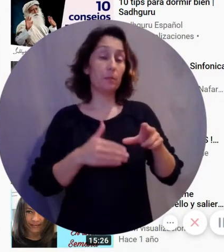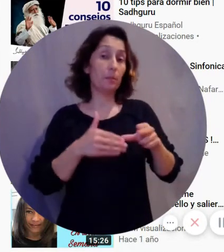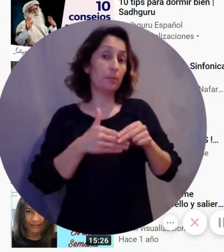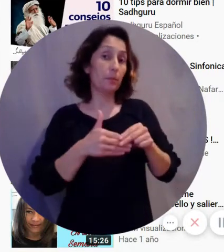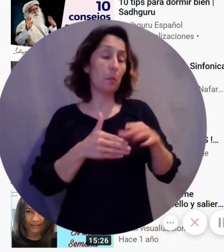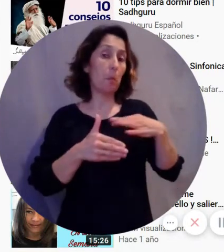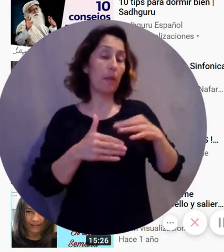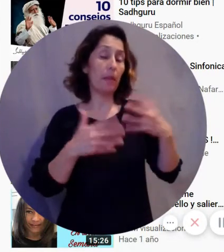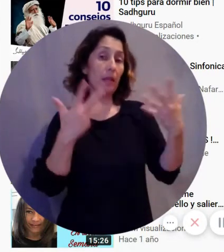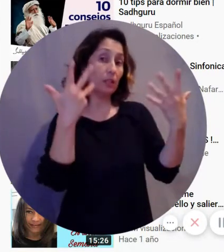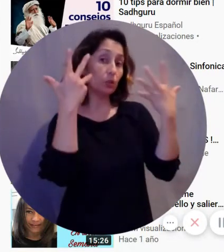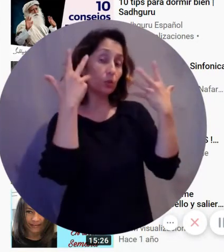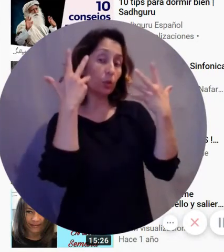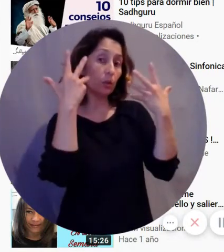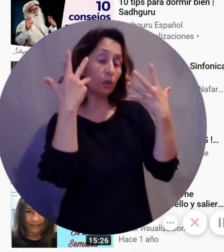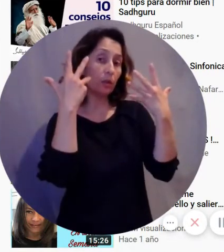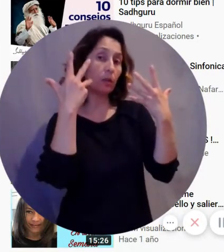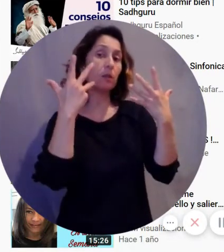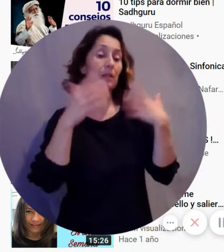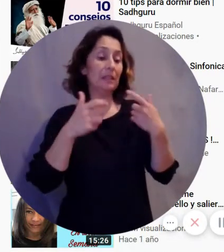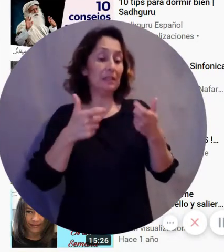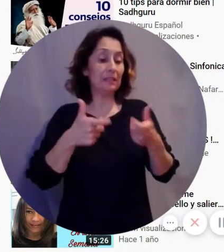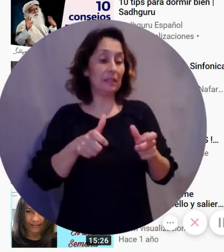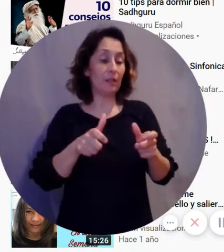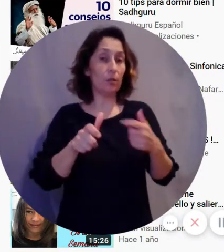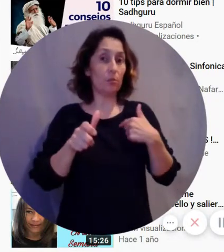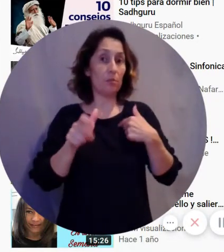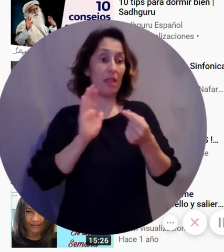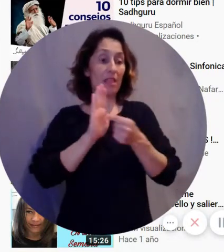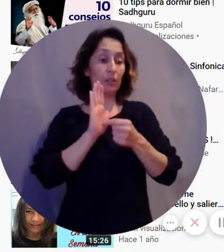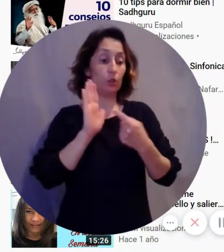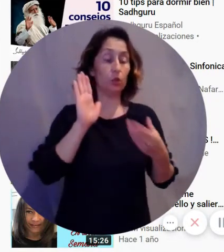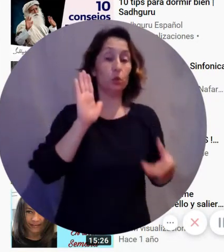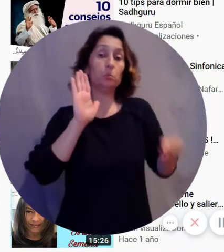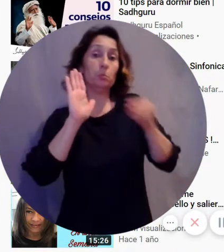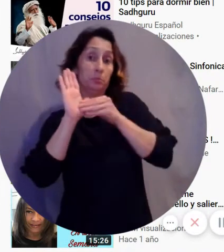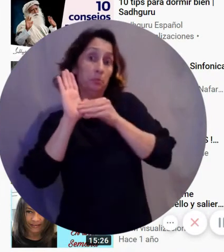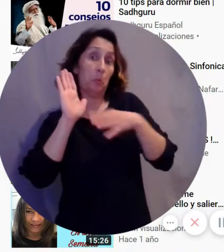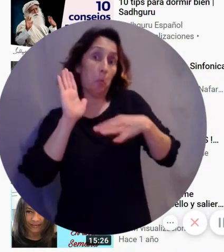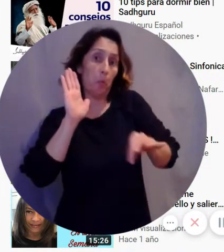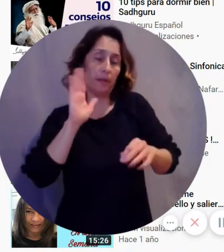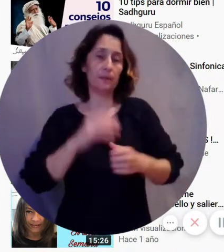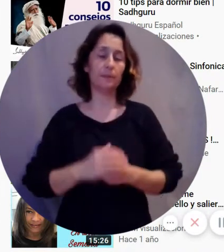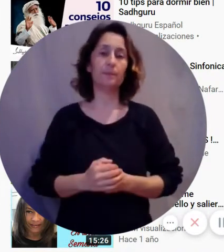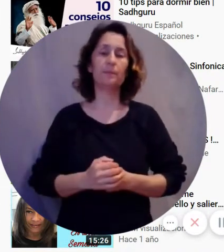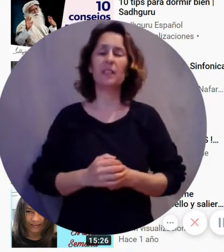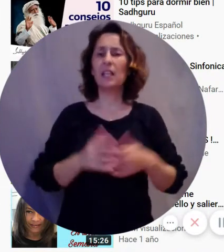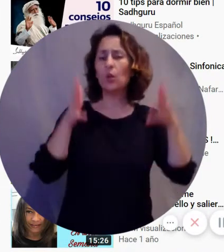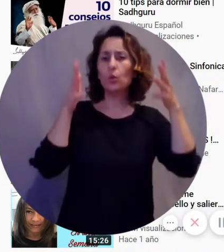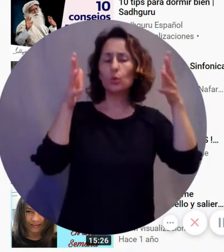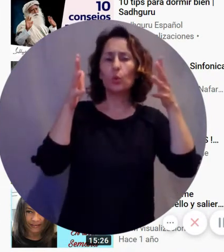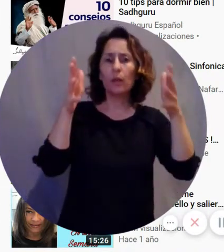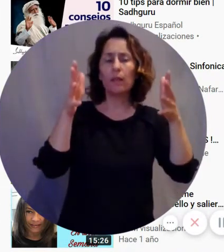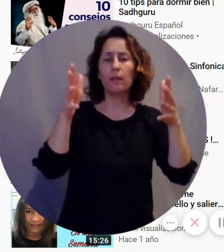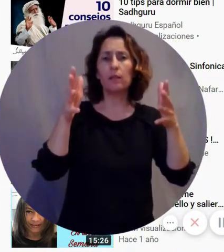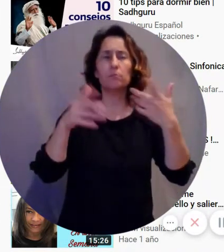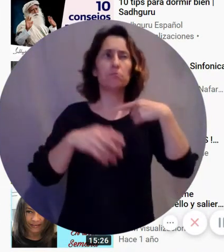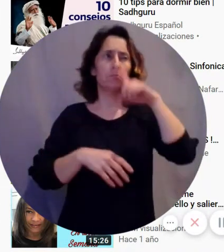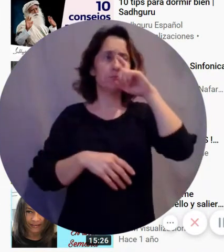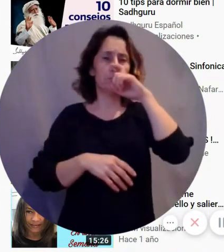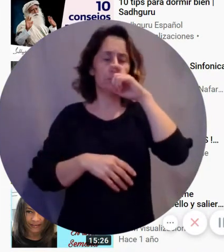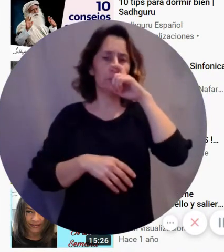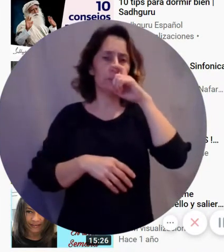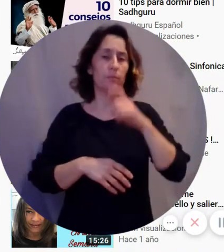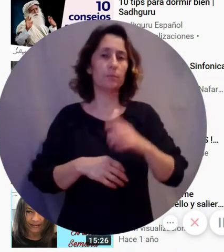programa para poder incorporar secciones al bloque de datos económicos. Las sugerencias podemos tenerlas en cuenta pulsando el botón